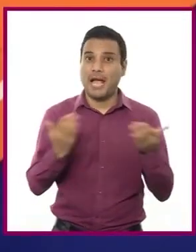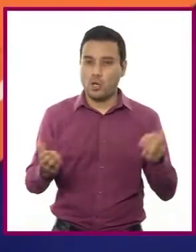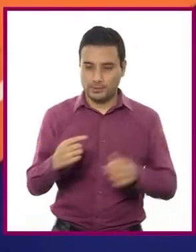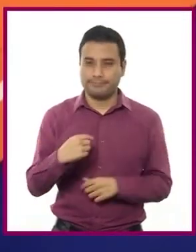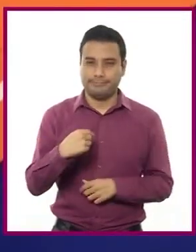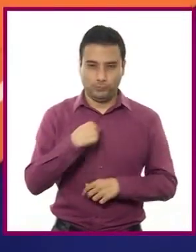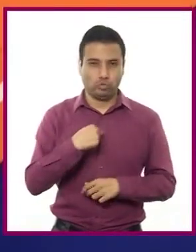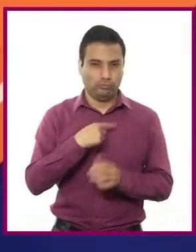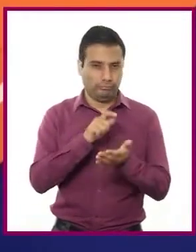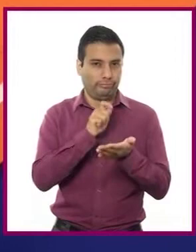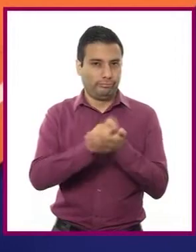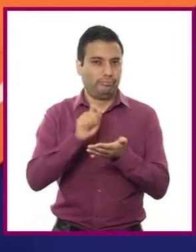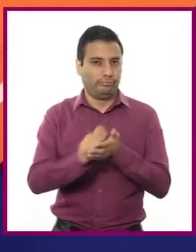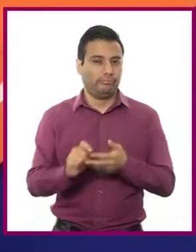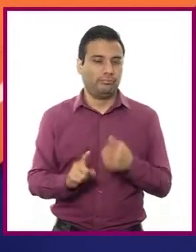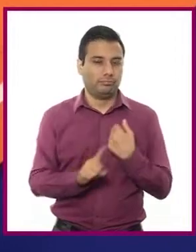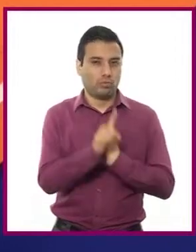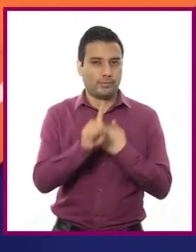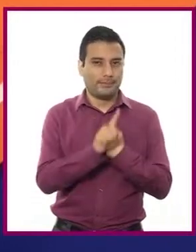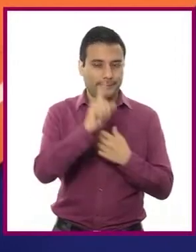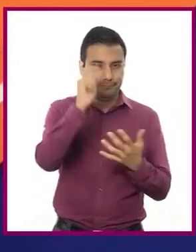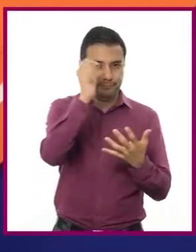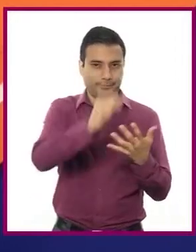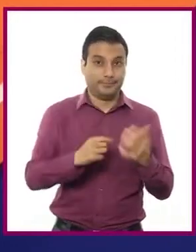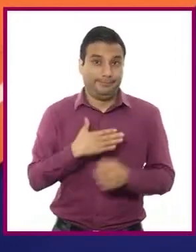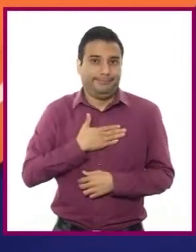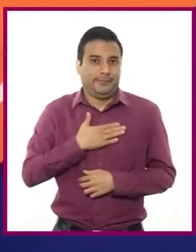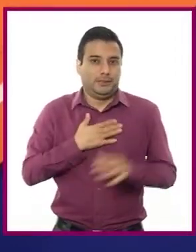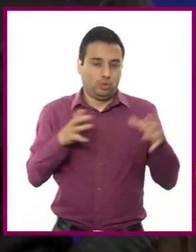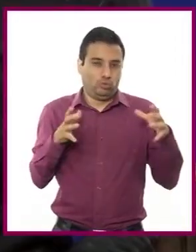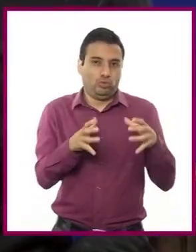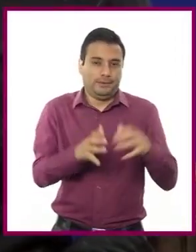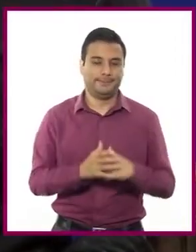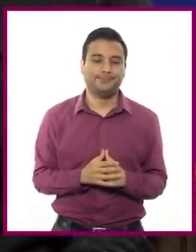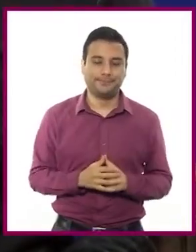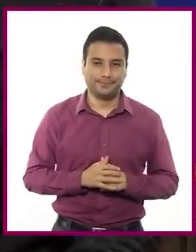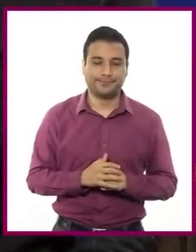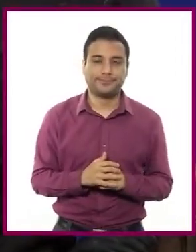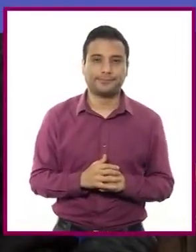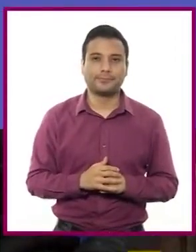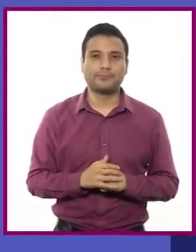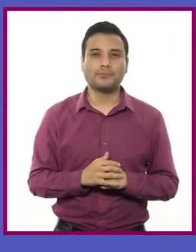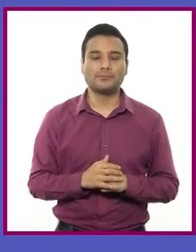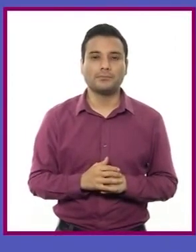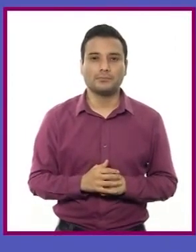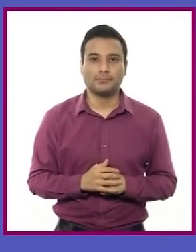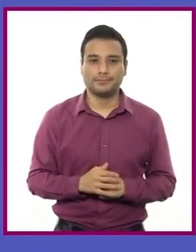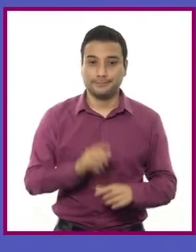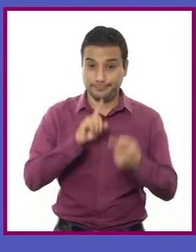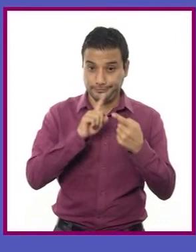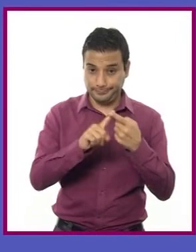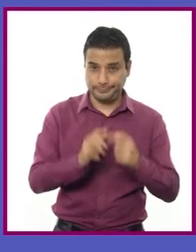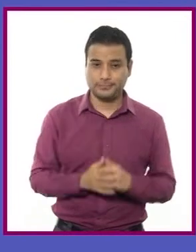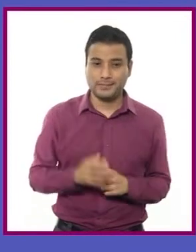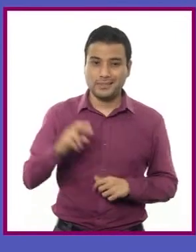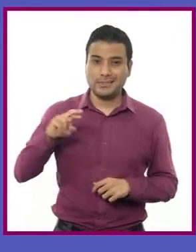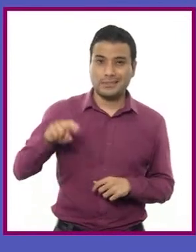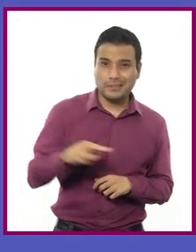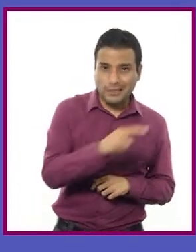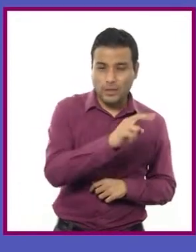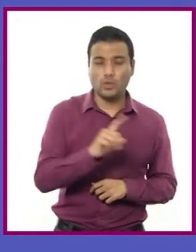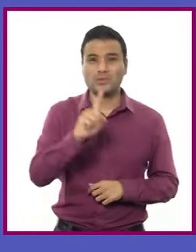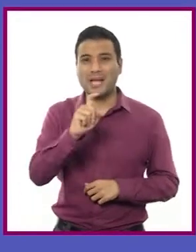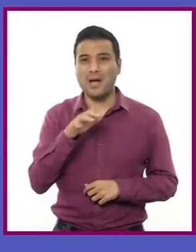lista de los principales problemas de la comunidad en la que vivo. 1. Contaminación de